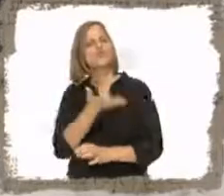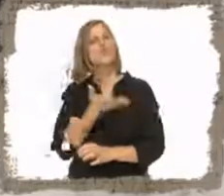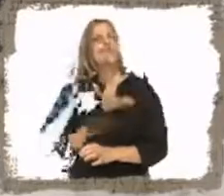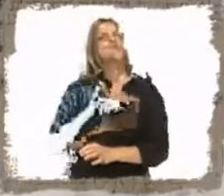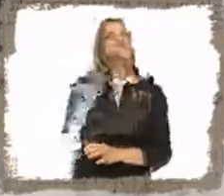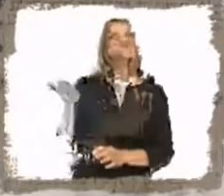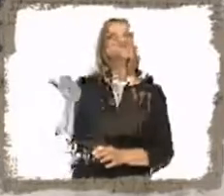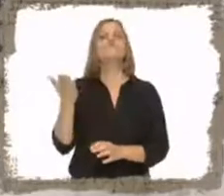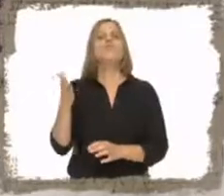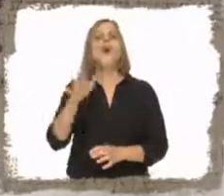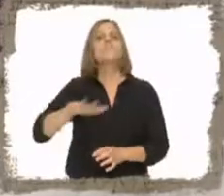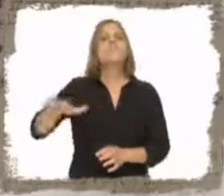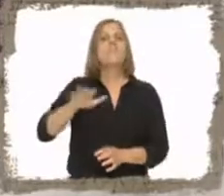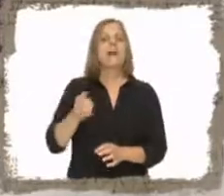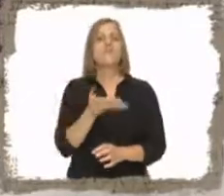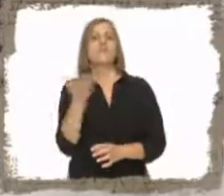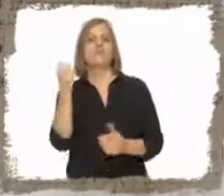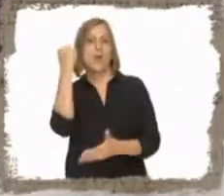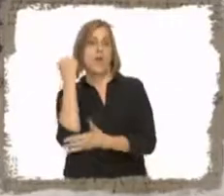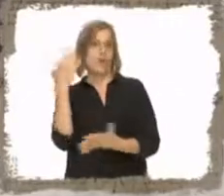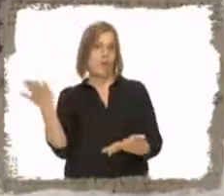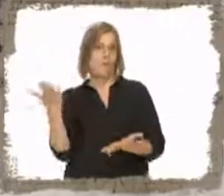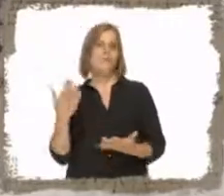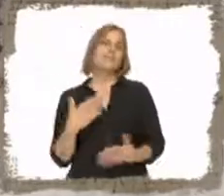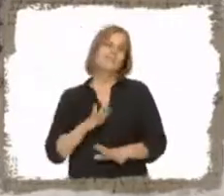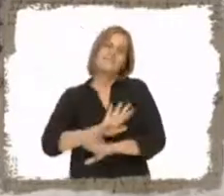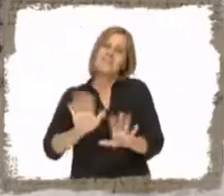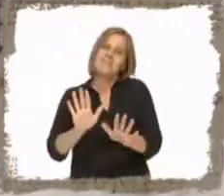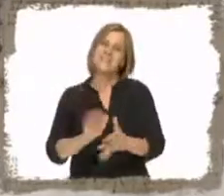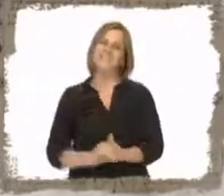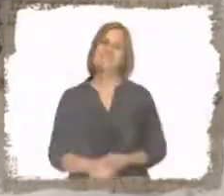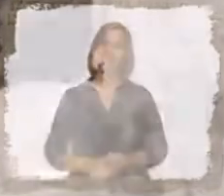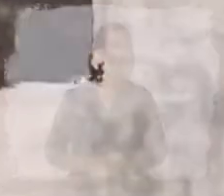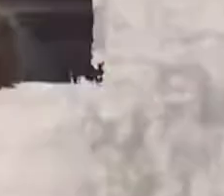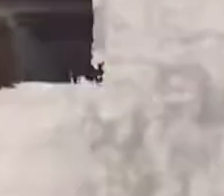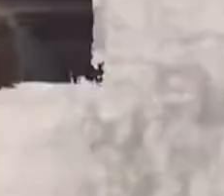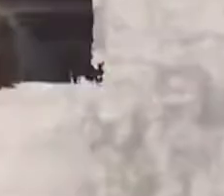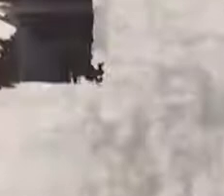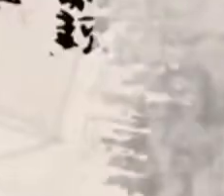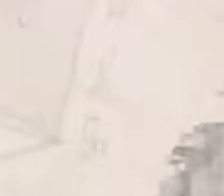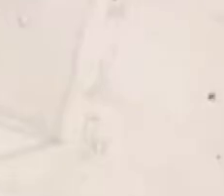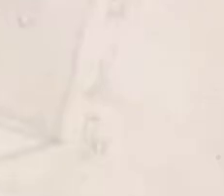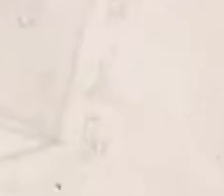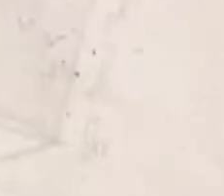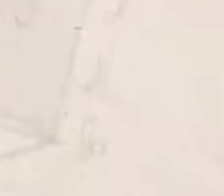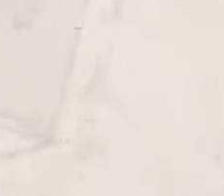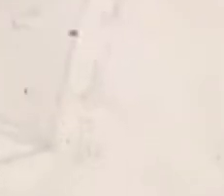socioculturales, fundamentales, socioeconómicas. Bueno, eso es todo, que lo disfruten.